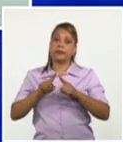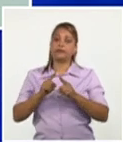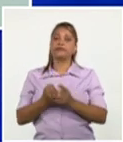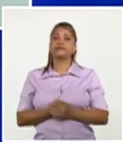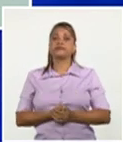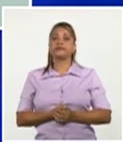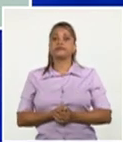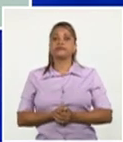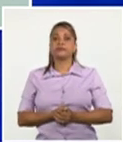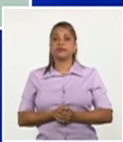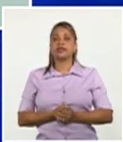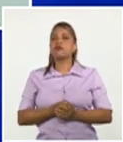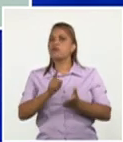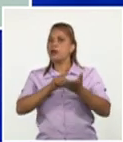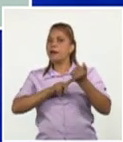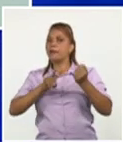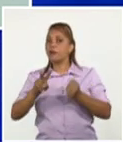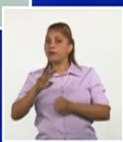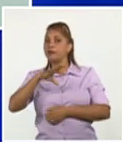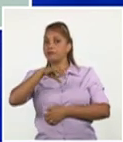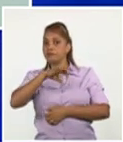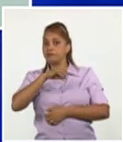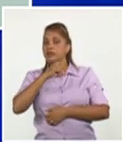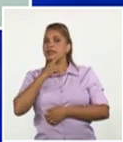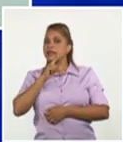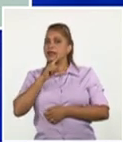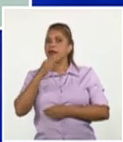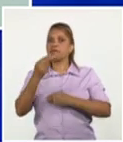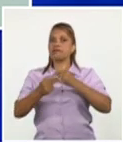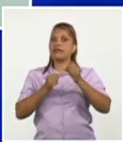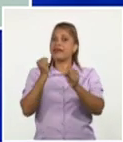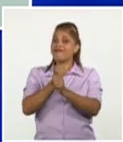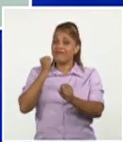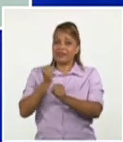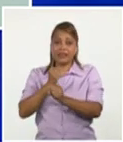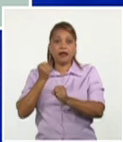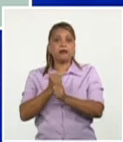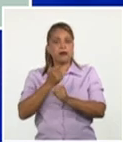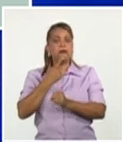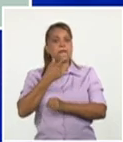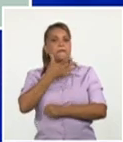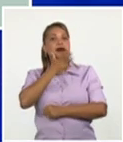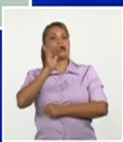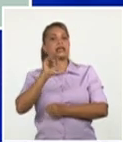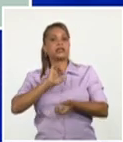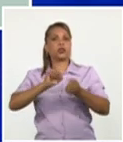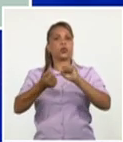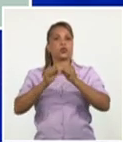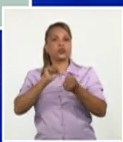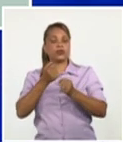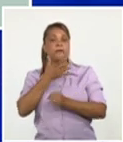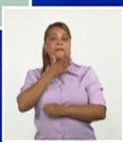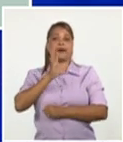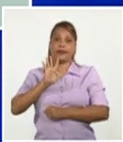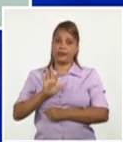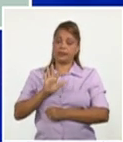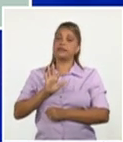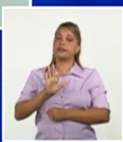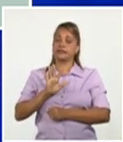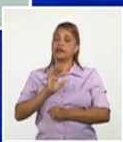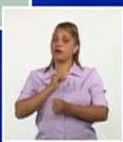diríamos que es una provincia que con las acciones que se vienen realizando va controlando la transmisión, todavía con mucho